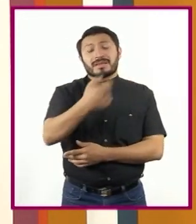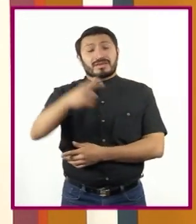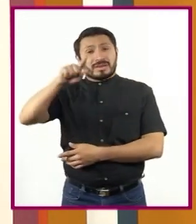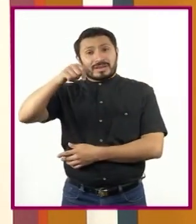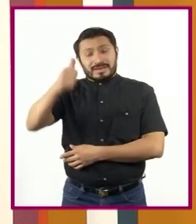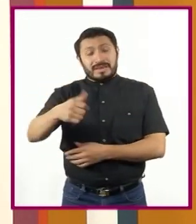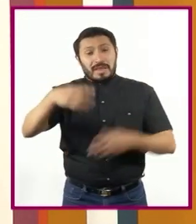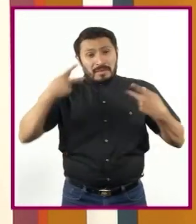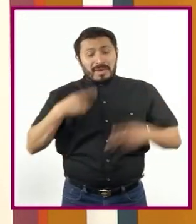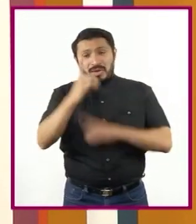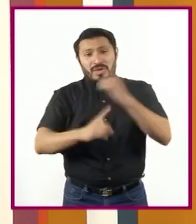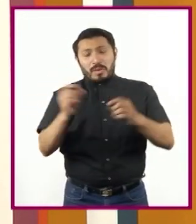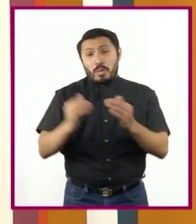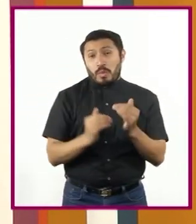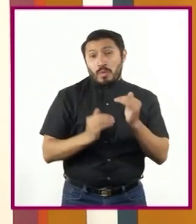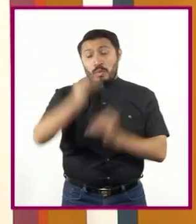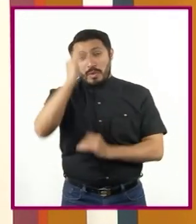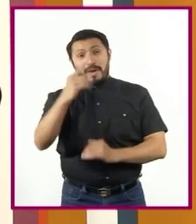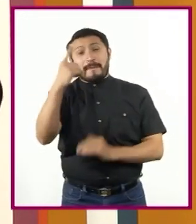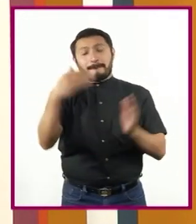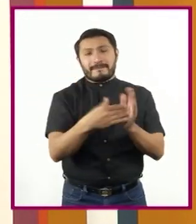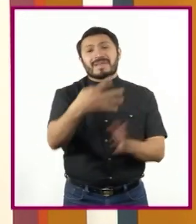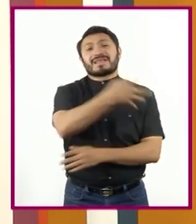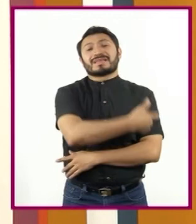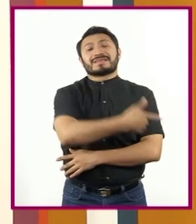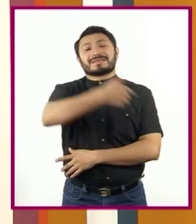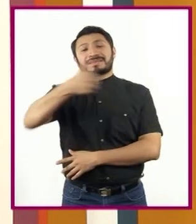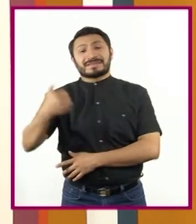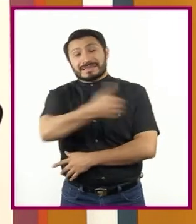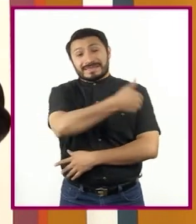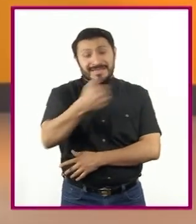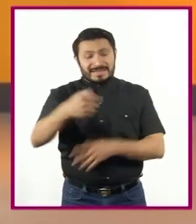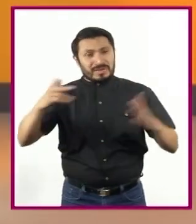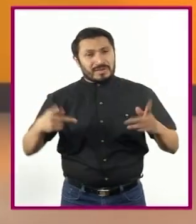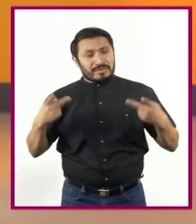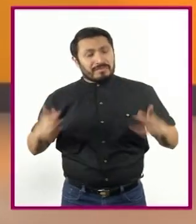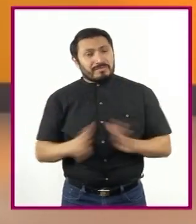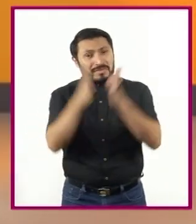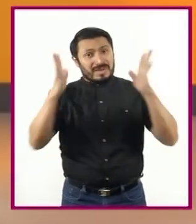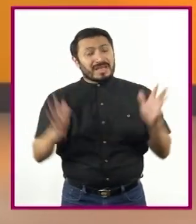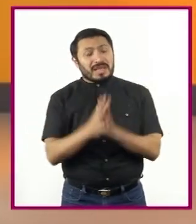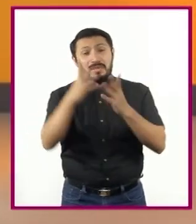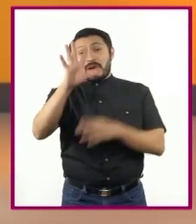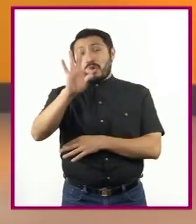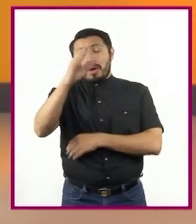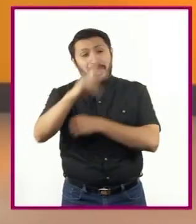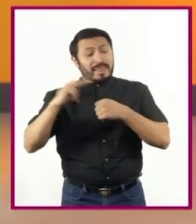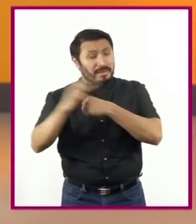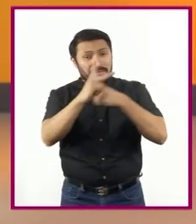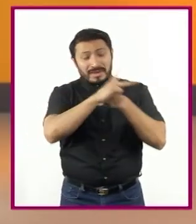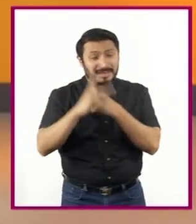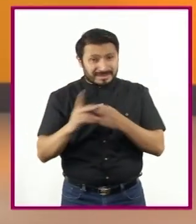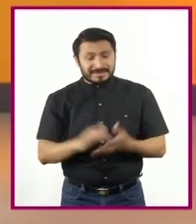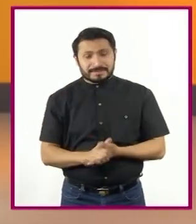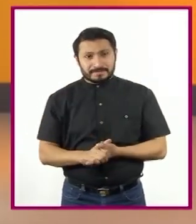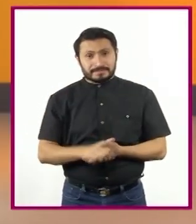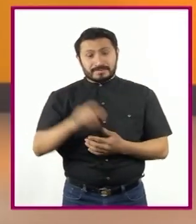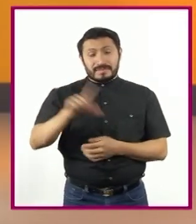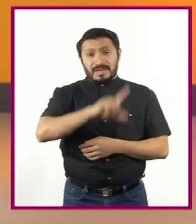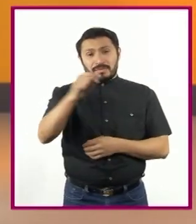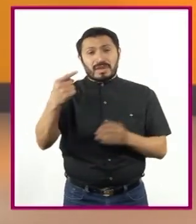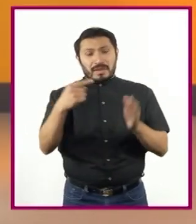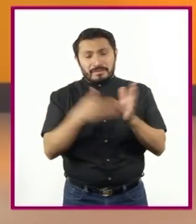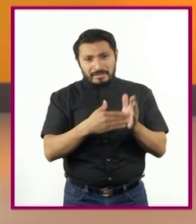creció, llegando a 1.600 participantes de 40 países. En los Juegos de 1988, en